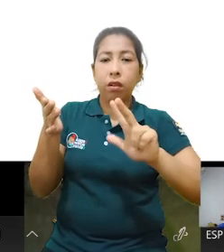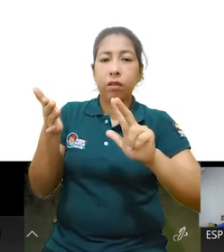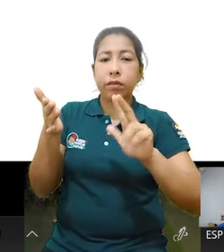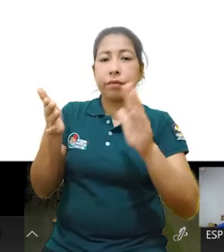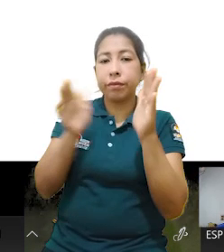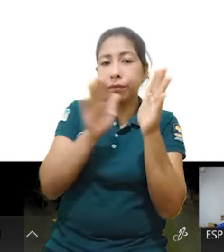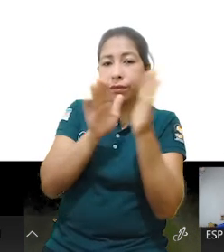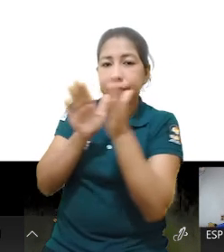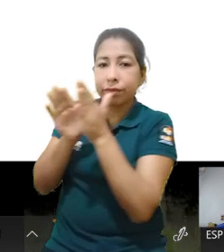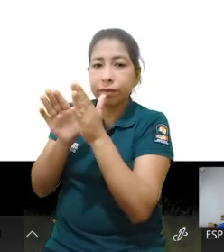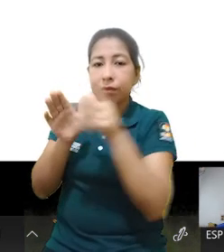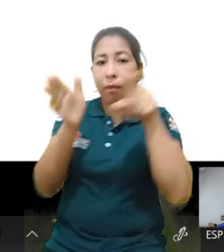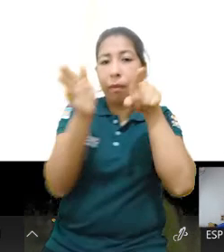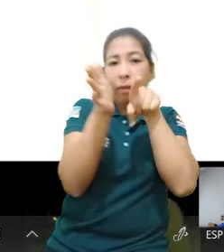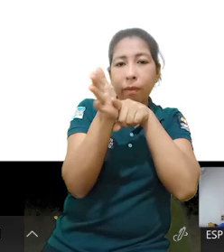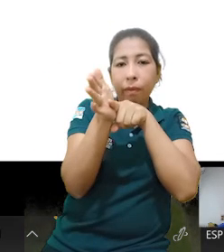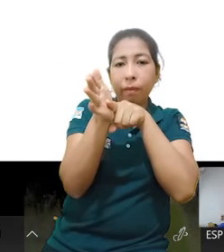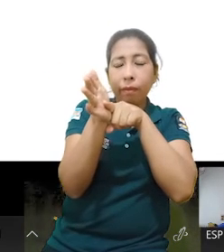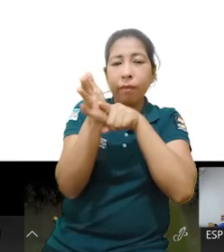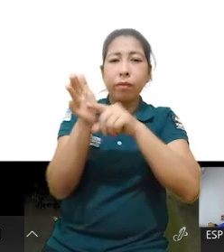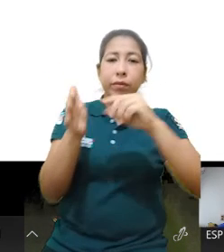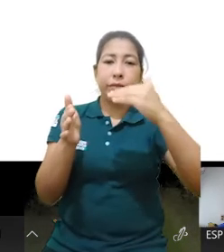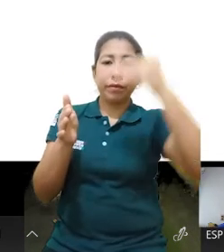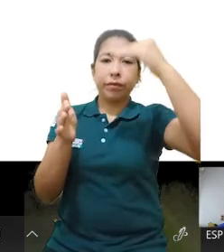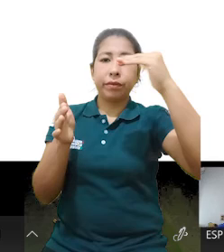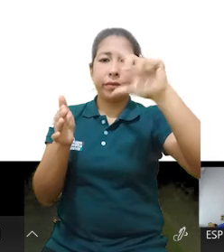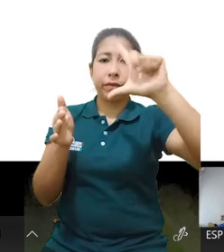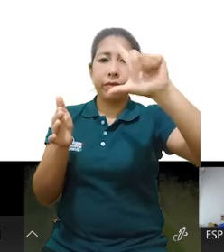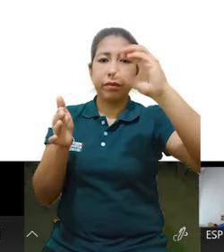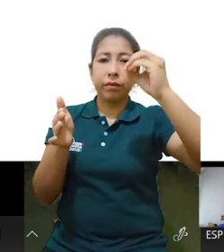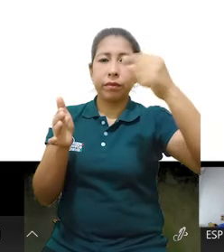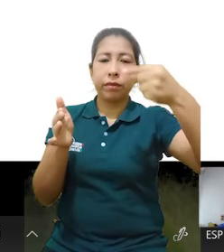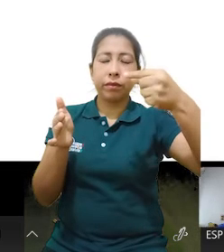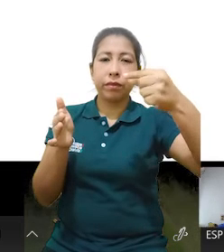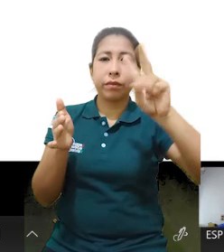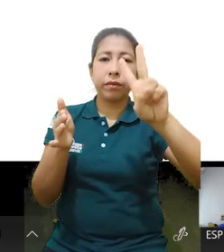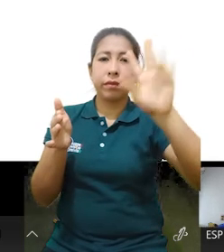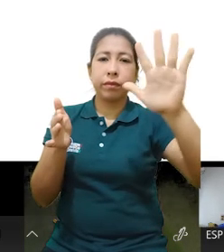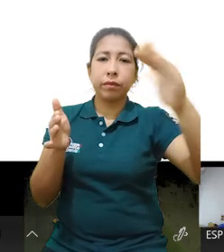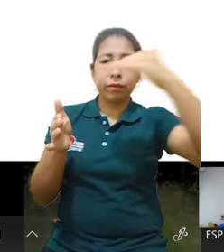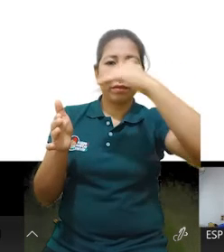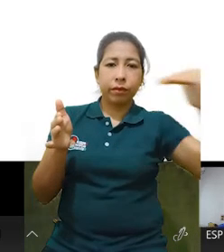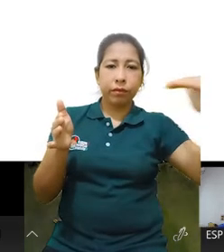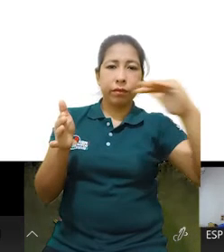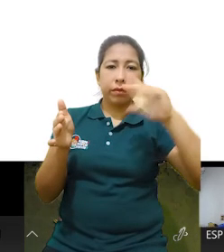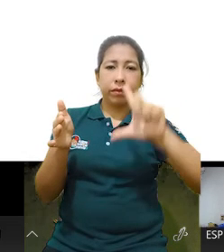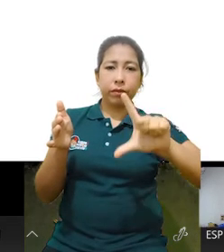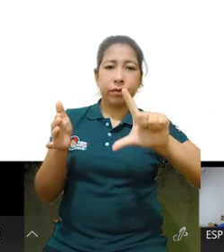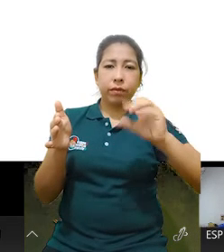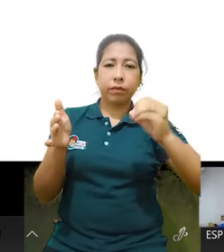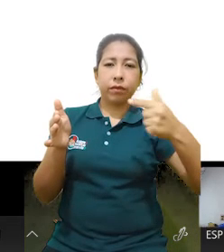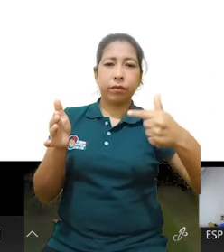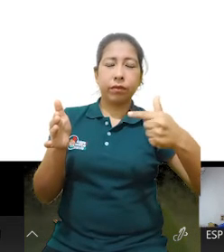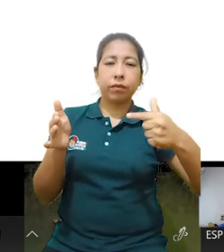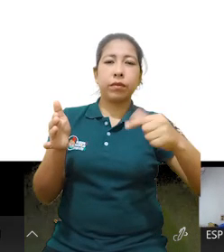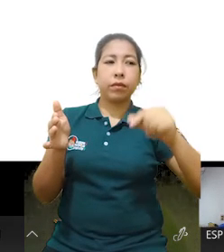Y en el segundo término, menos logaritmo de 25 sería logaritmo de 25 dividido entre logaritmo